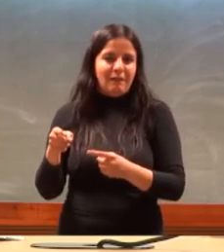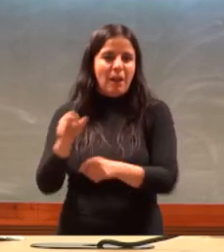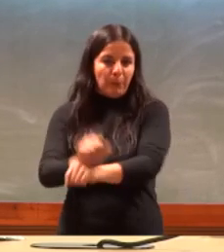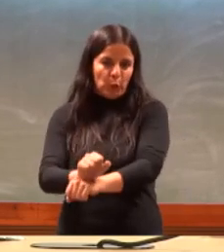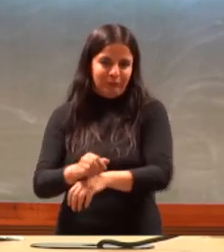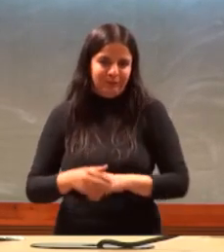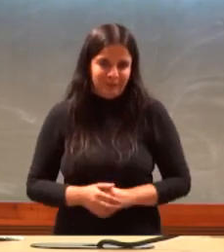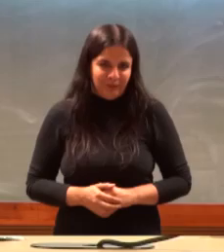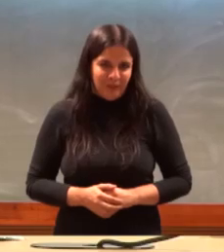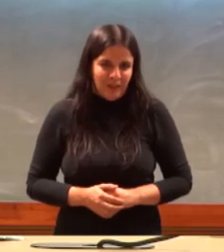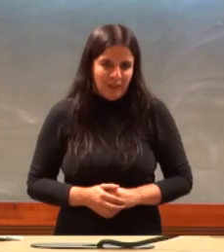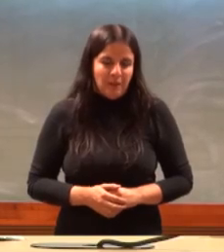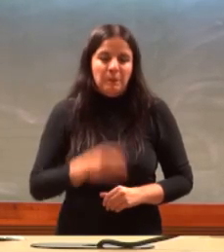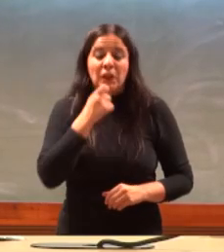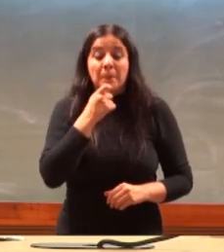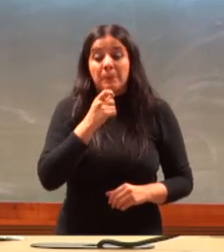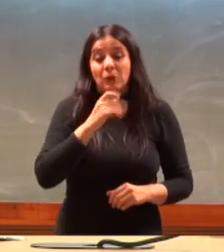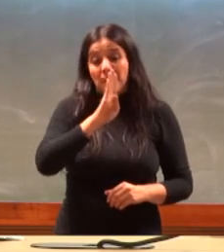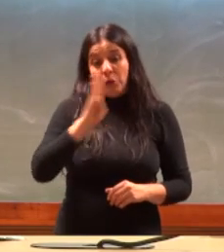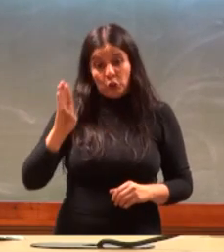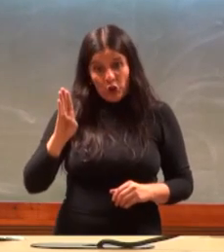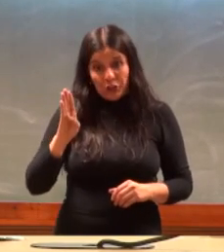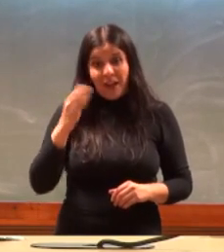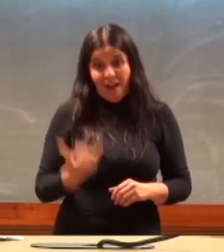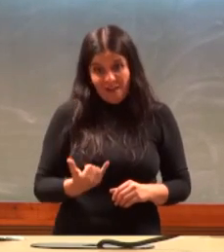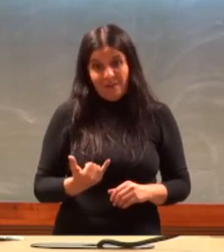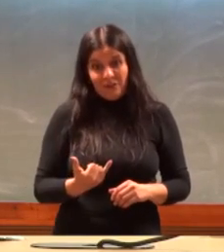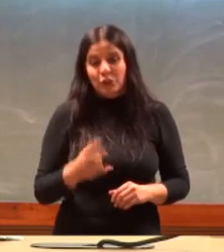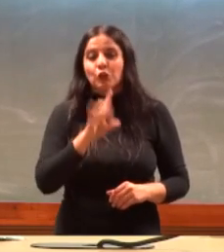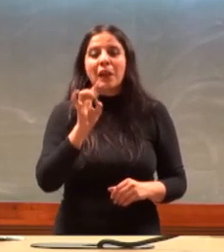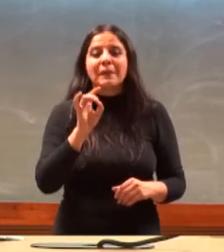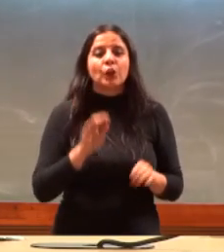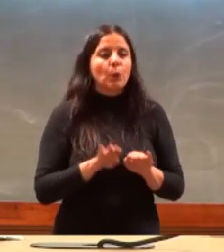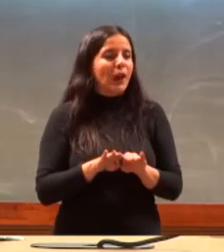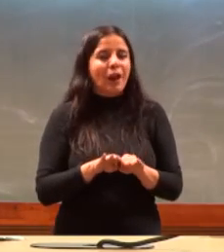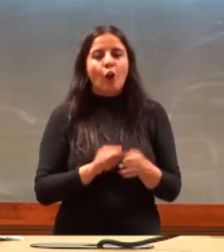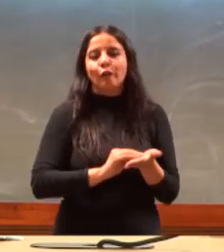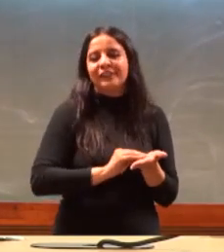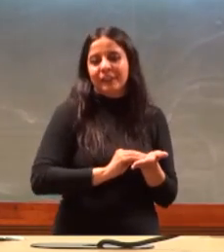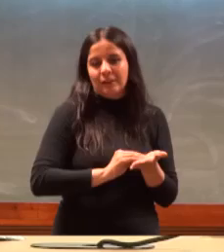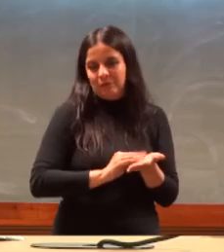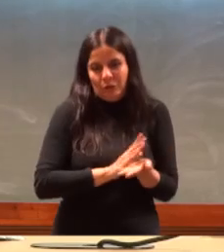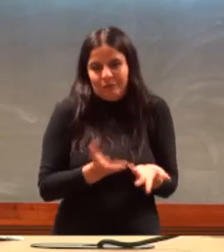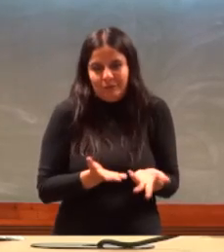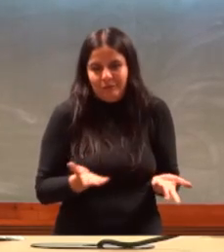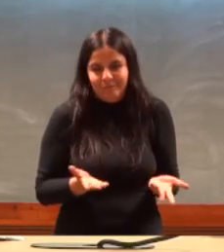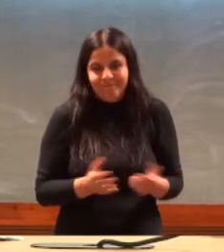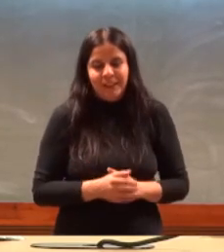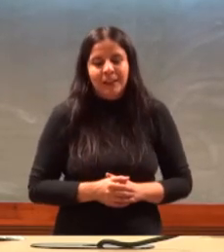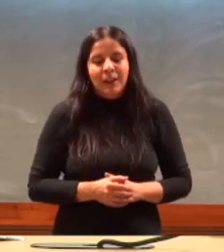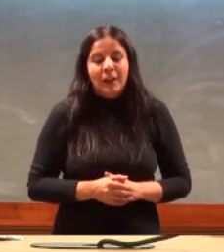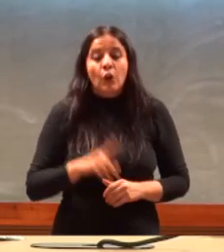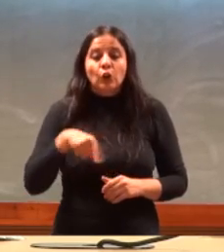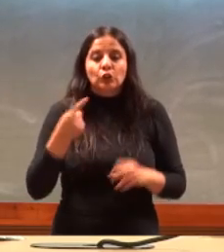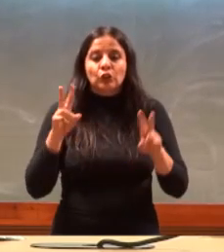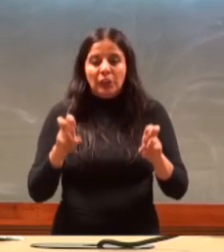coordin las tutorías y cubrir muchas cosas que son necesarias y que no alcanza con la oficina solamente o con el programa la formación continua también es otro tema